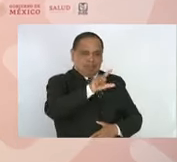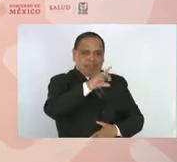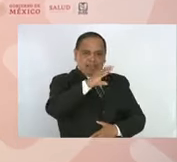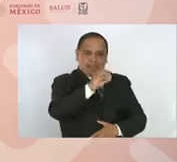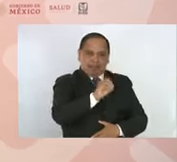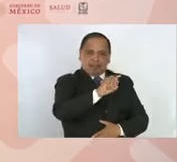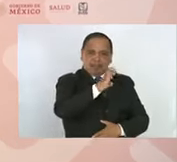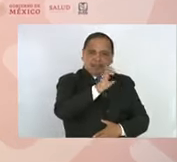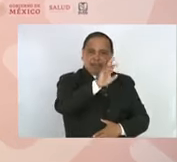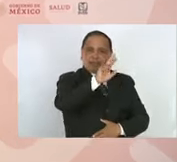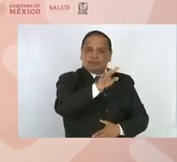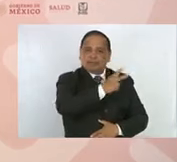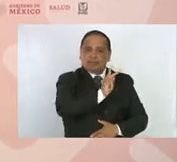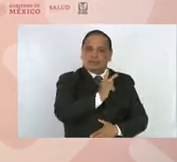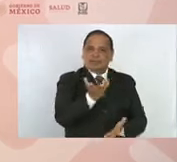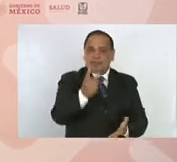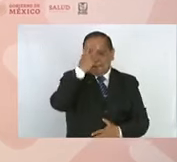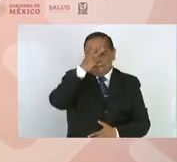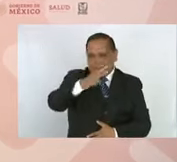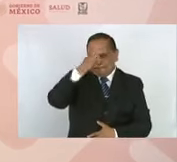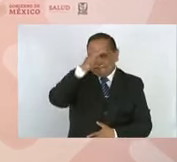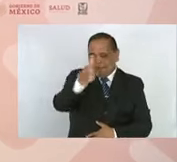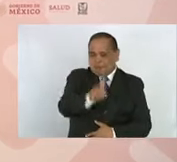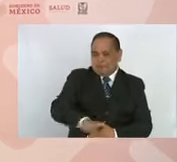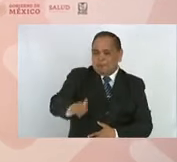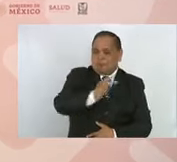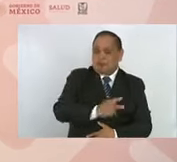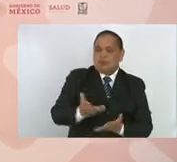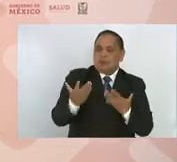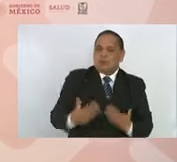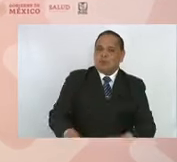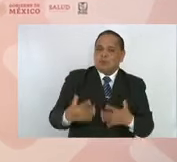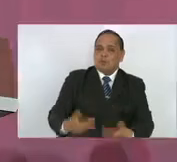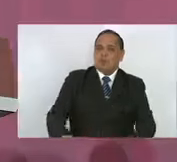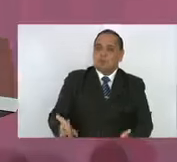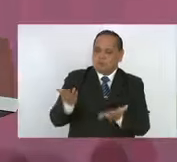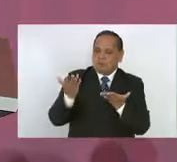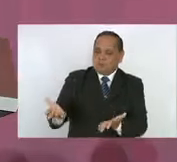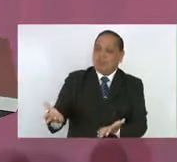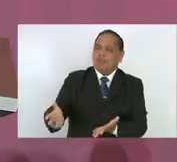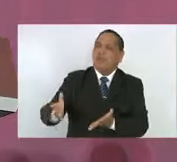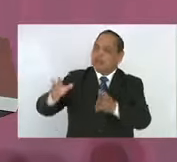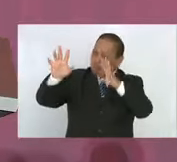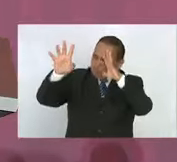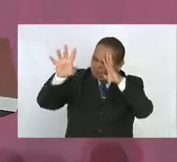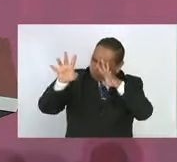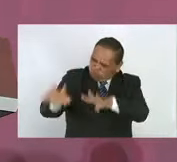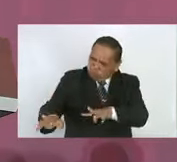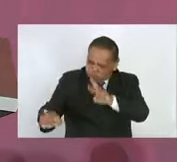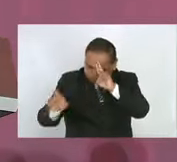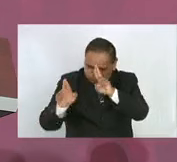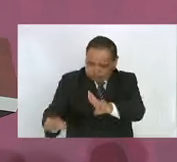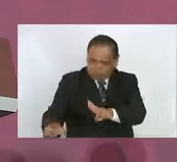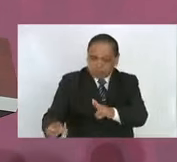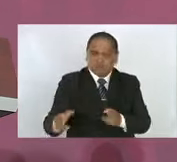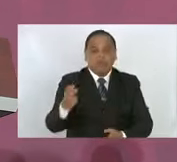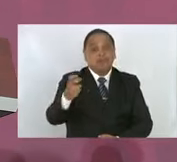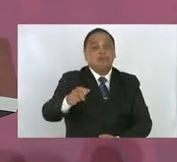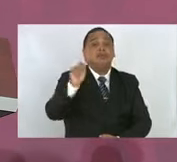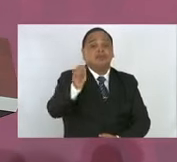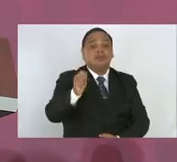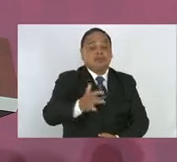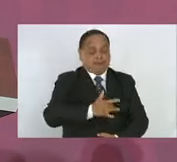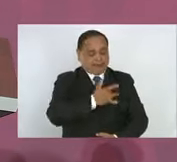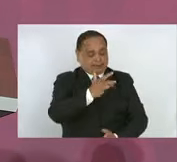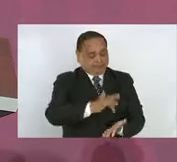pueblo mexicano fuera capaz de admirar y reconocer así a nuestros colaboradores, habla de agradecimiento,